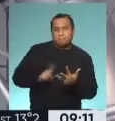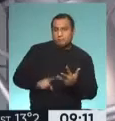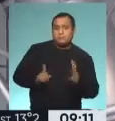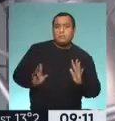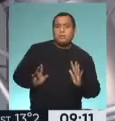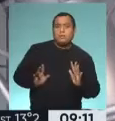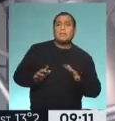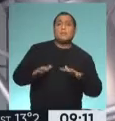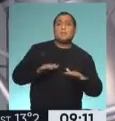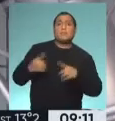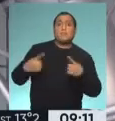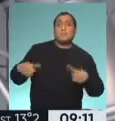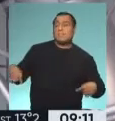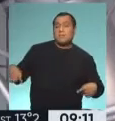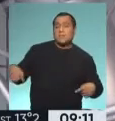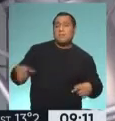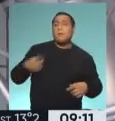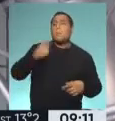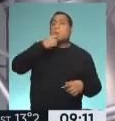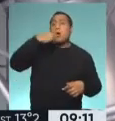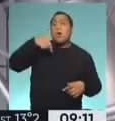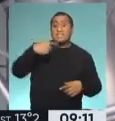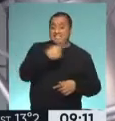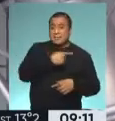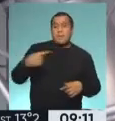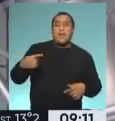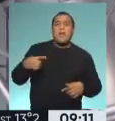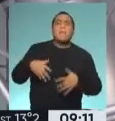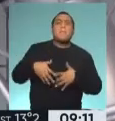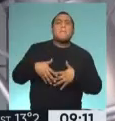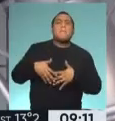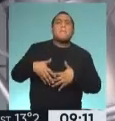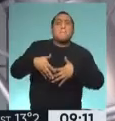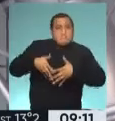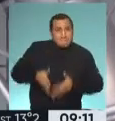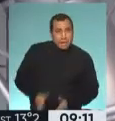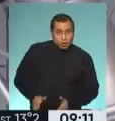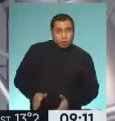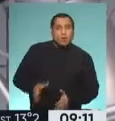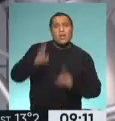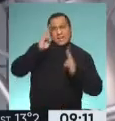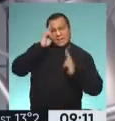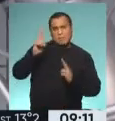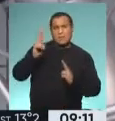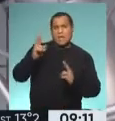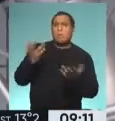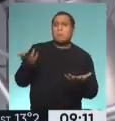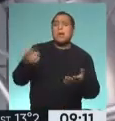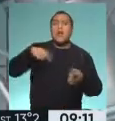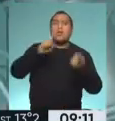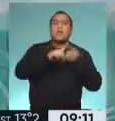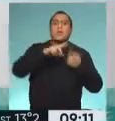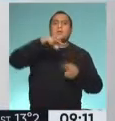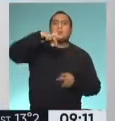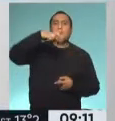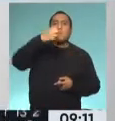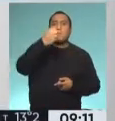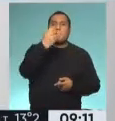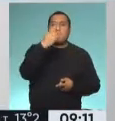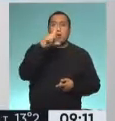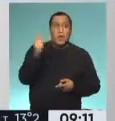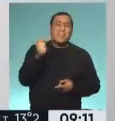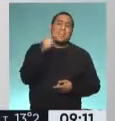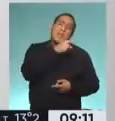Nuestra vida. Esta es la semana del parto respetado y nosotros estamos en contacto ahora con Paula González. Paula, ¿cómo te va? Ella es obstetra, por